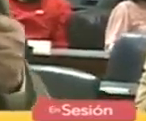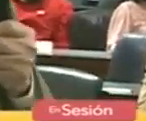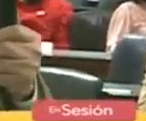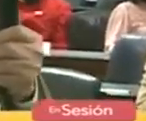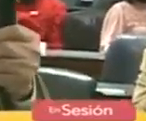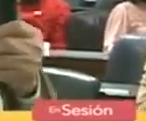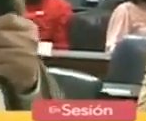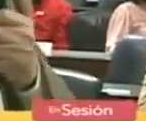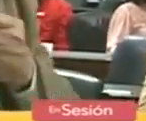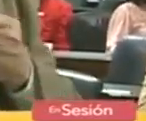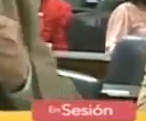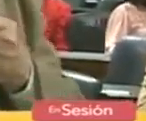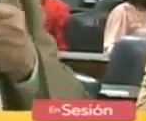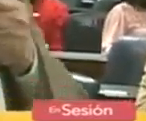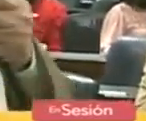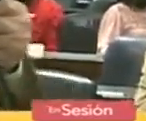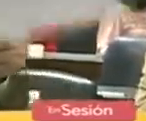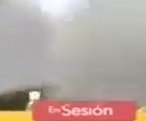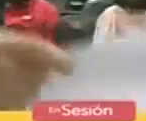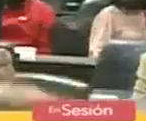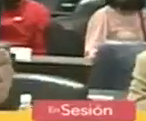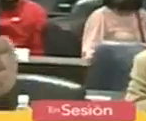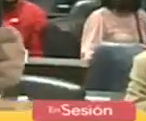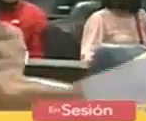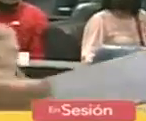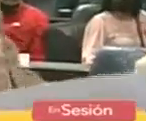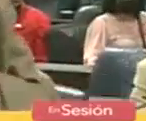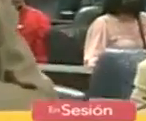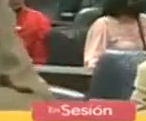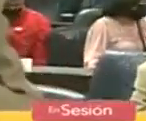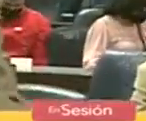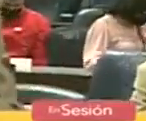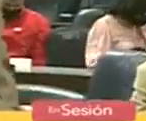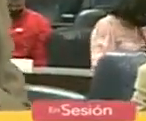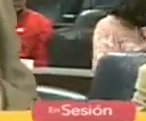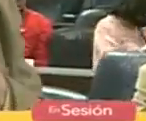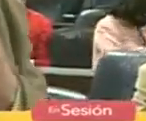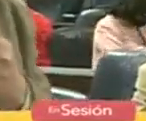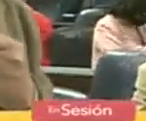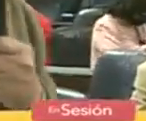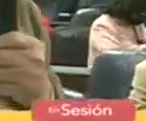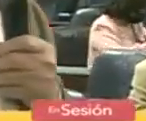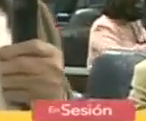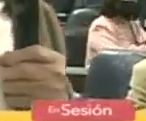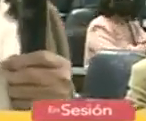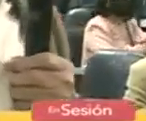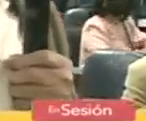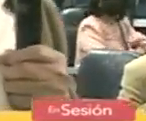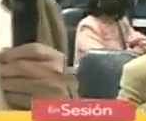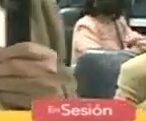que destaca es Gallego, aunque en esa misma época, de esa década del 30, también apareció